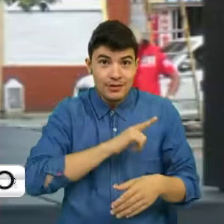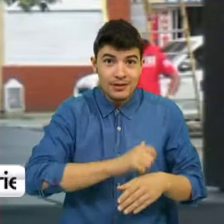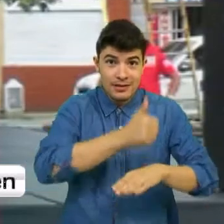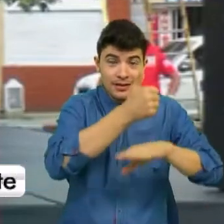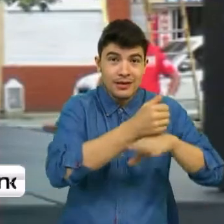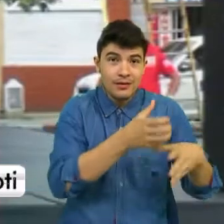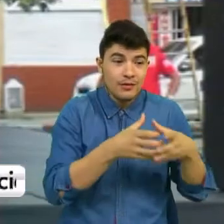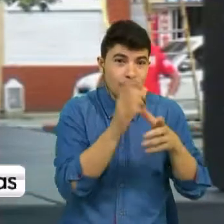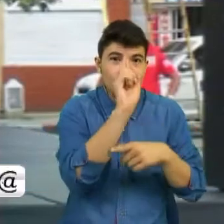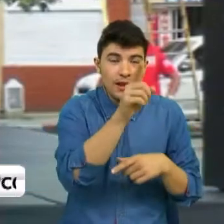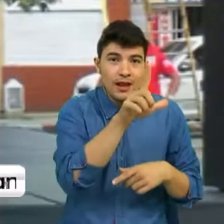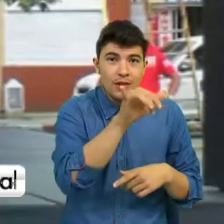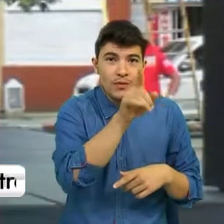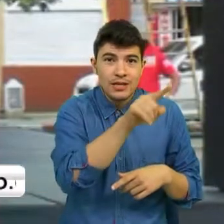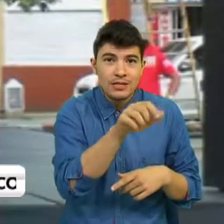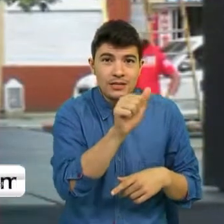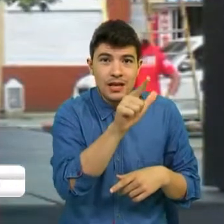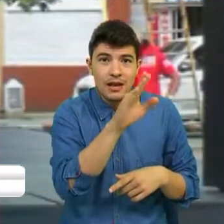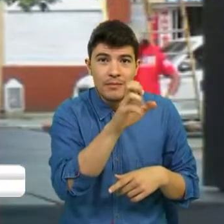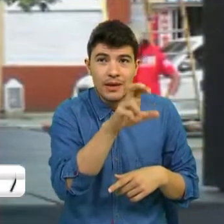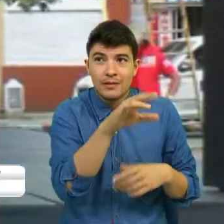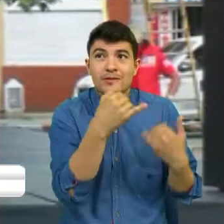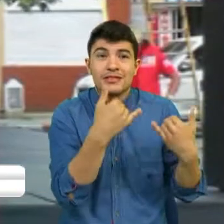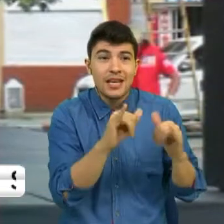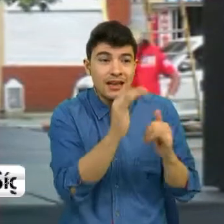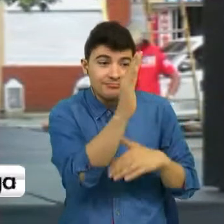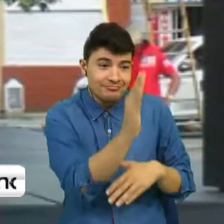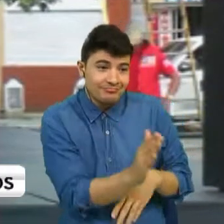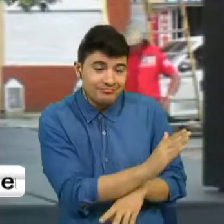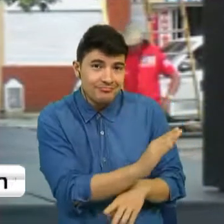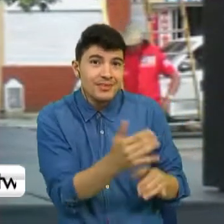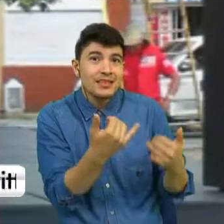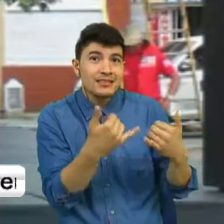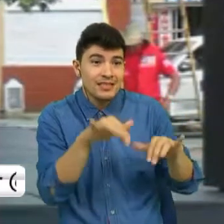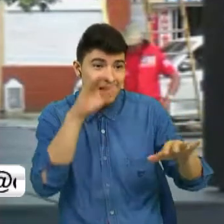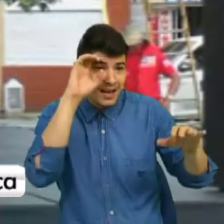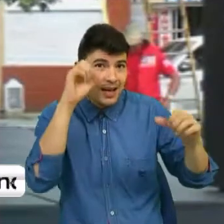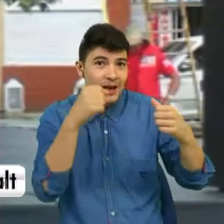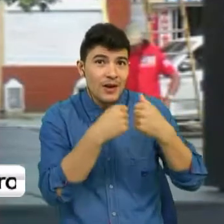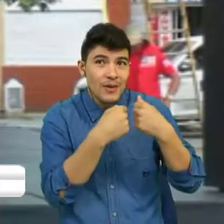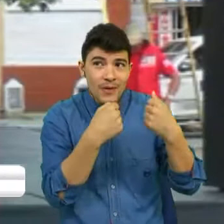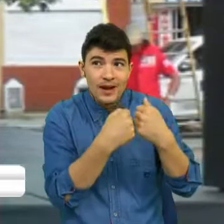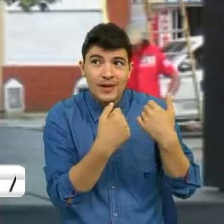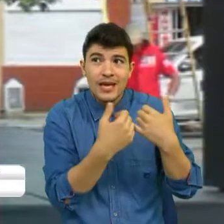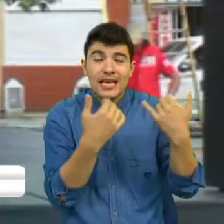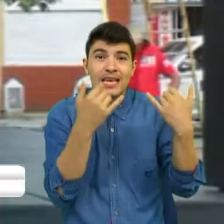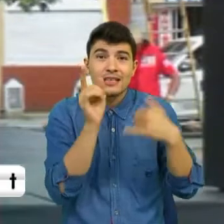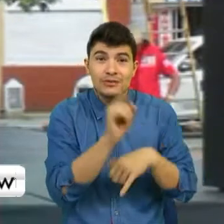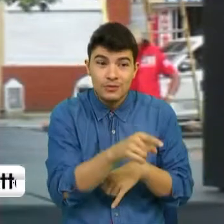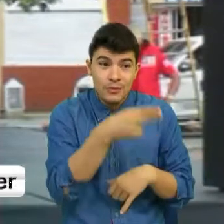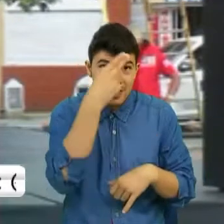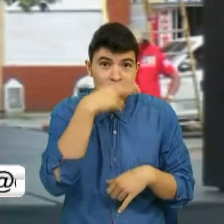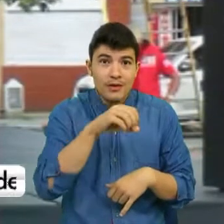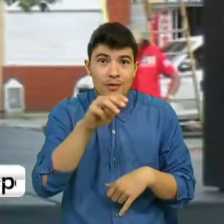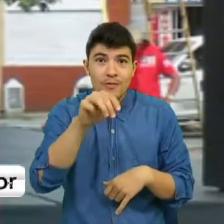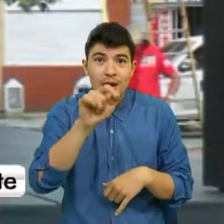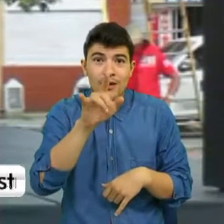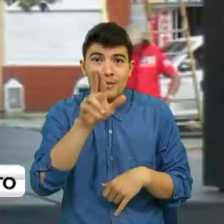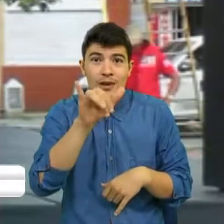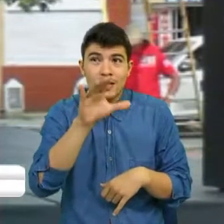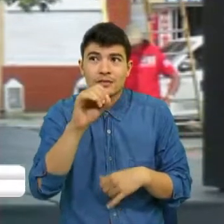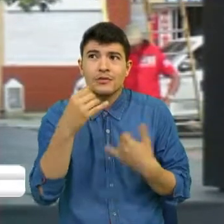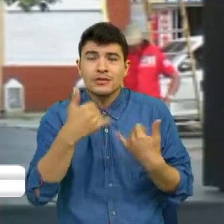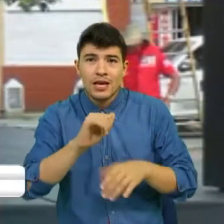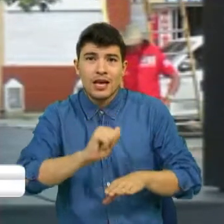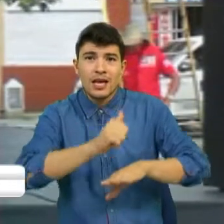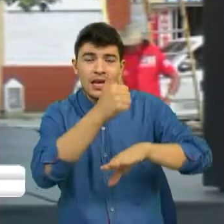Gil, ya le dio la bendición, ya se hicieron acuerdos para el aval y que Mauricio ya designó gerente